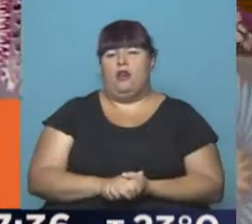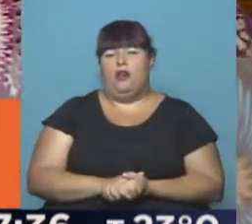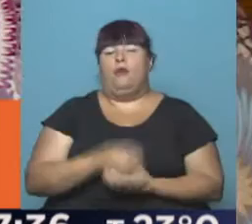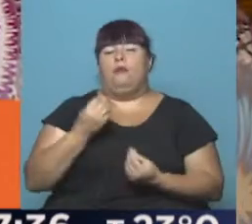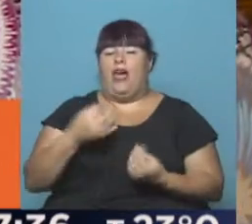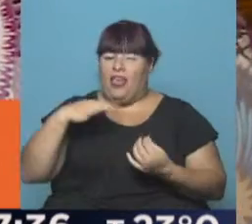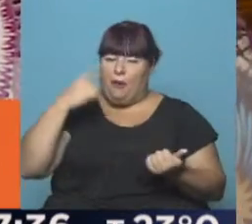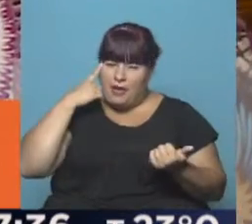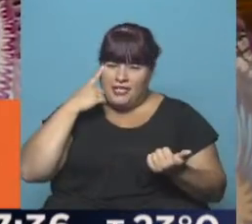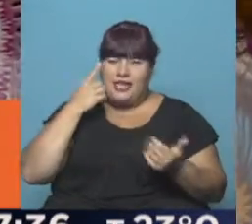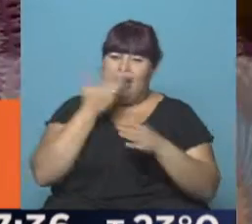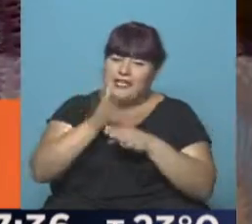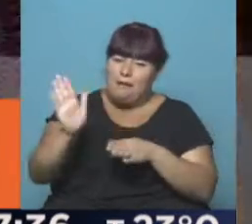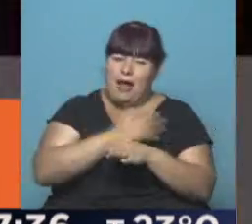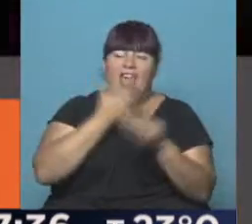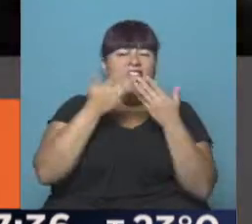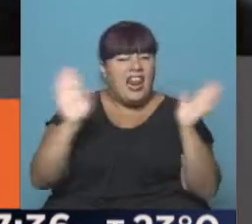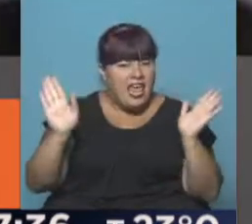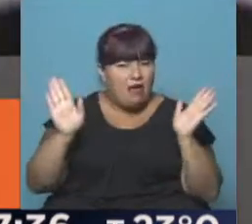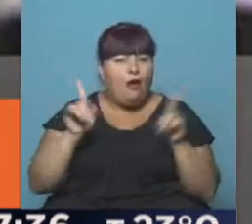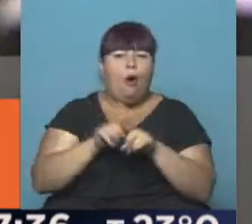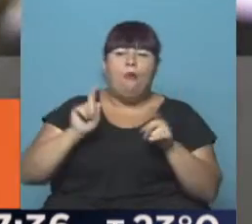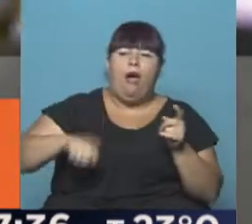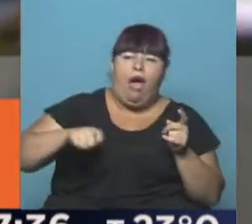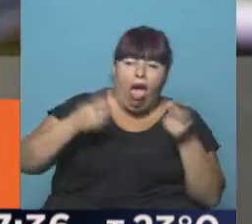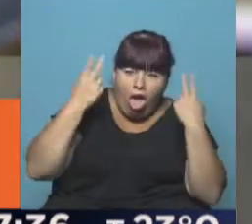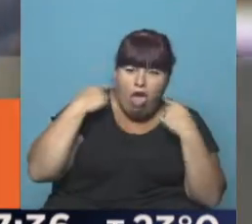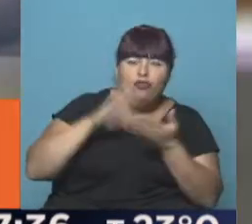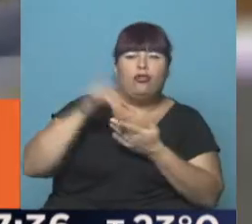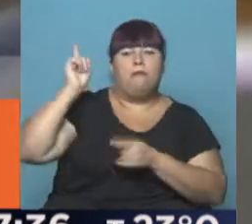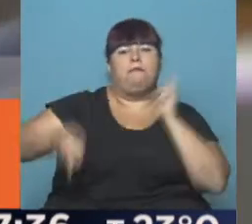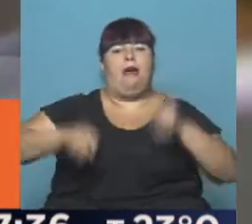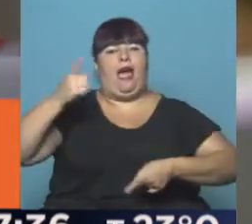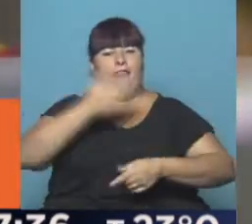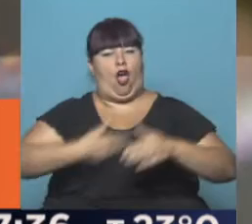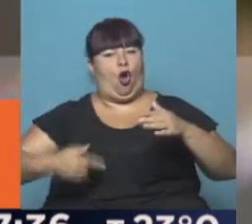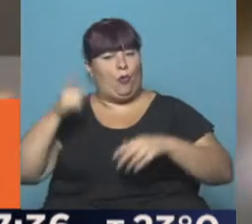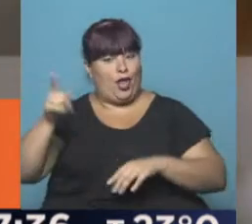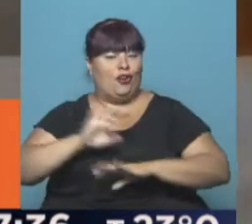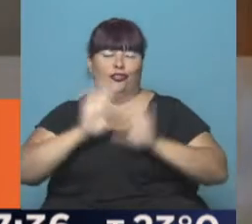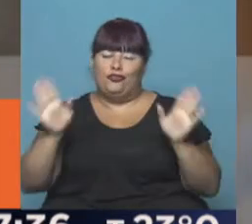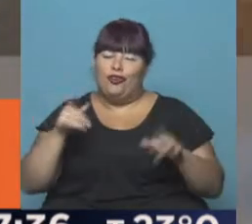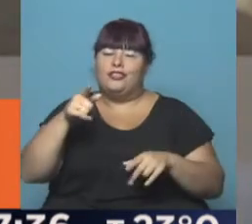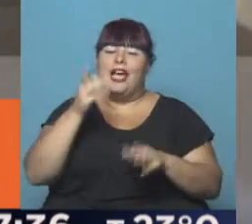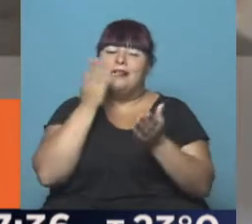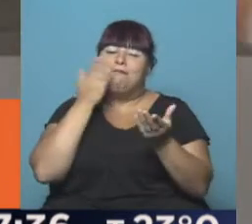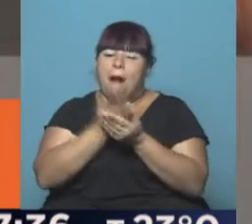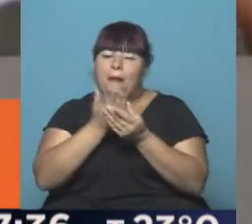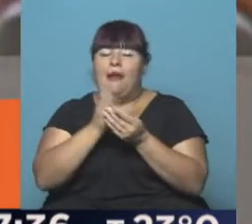debiendo considerarse independiente y libre, obedeció a lo que le mandaban y entonces los